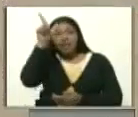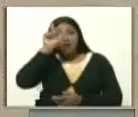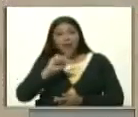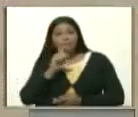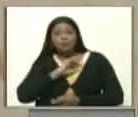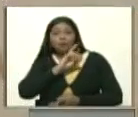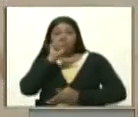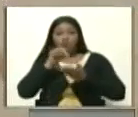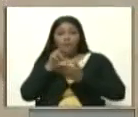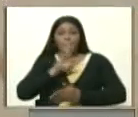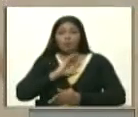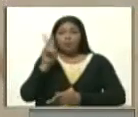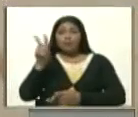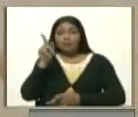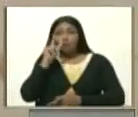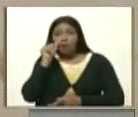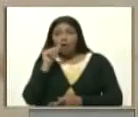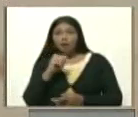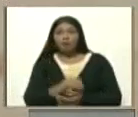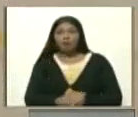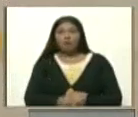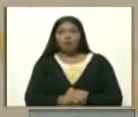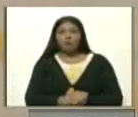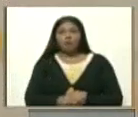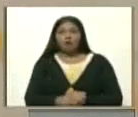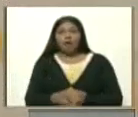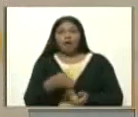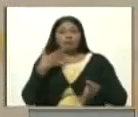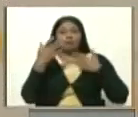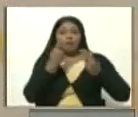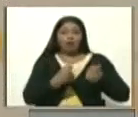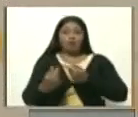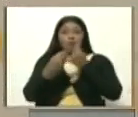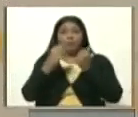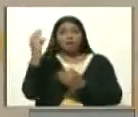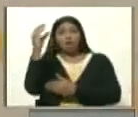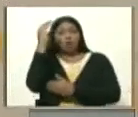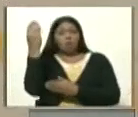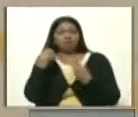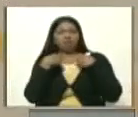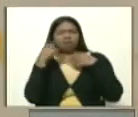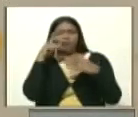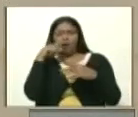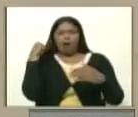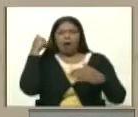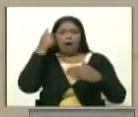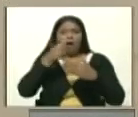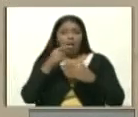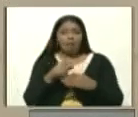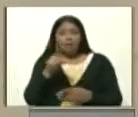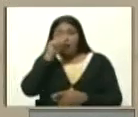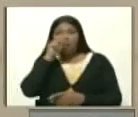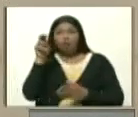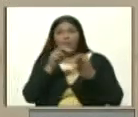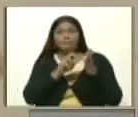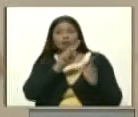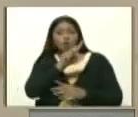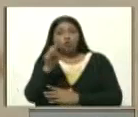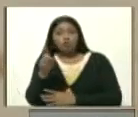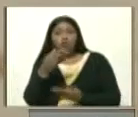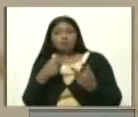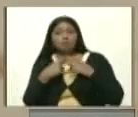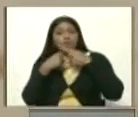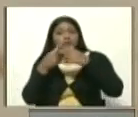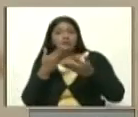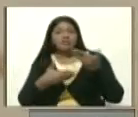nacionalizado venezolano, que desarrolló su actividad económica en Colombia. Desde el año 2011, presta servicios